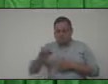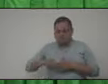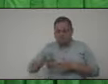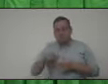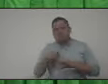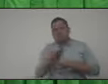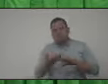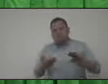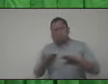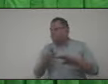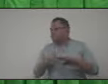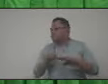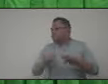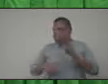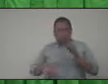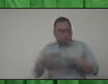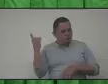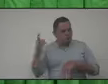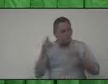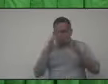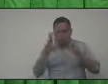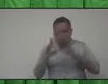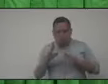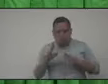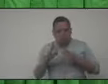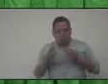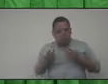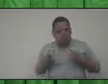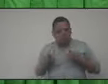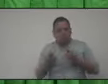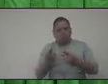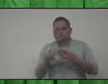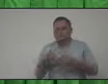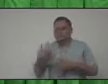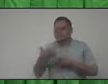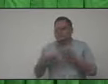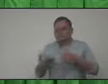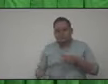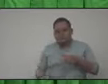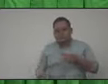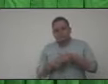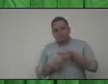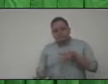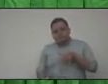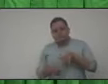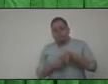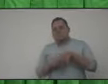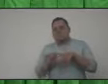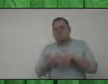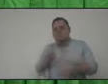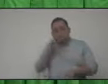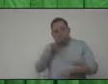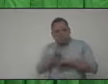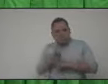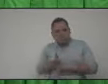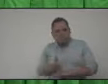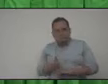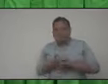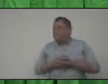solicito algo, de una me lo dan. Uh-huh. Todo muy bien, el proceso de mi prótesis, siempre han estado muy pendientes.